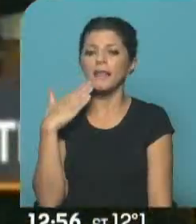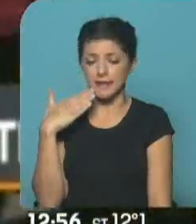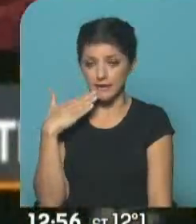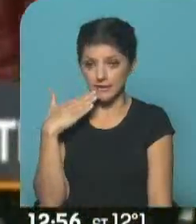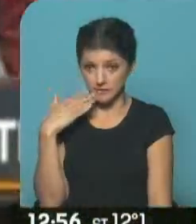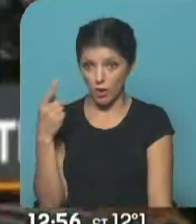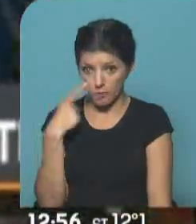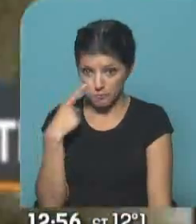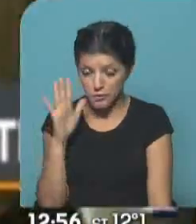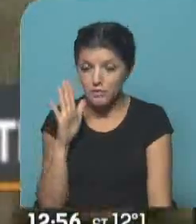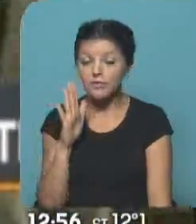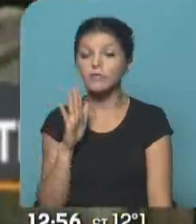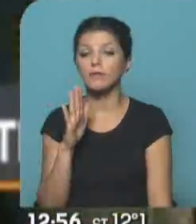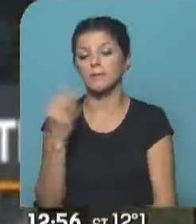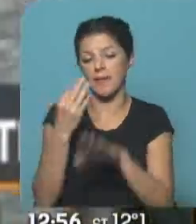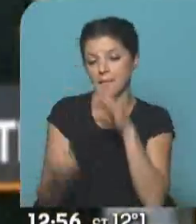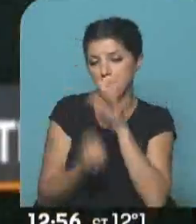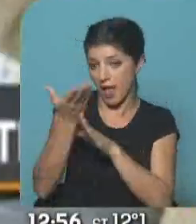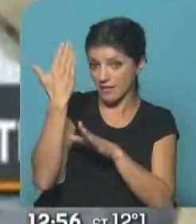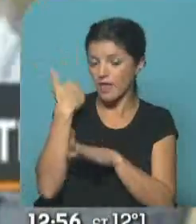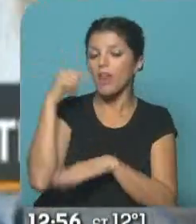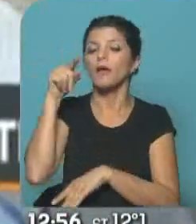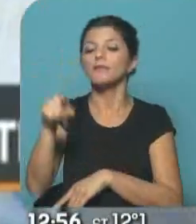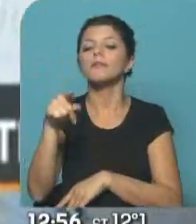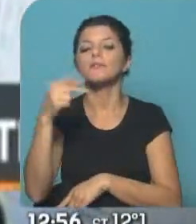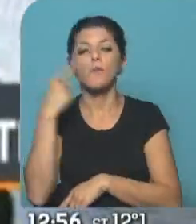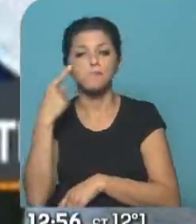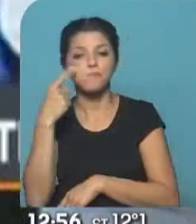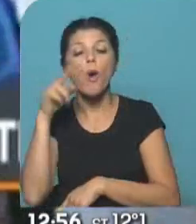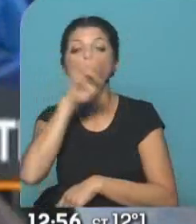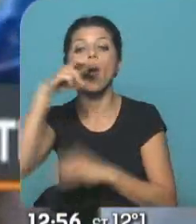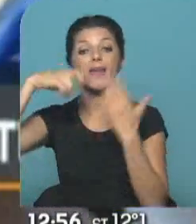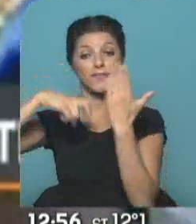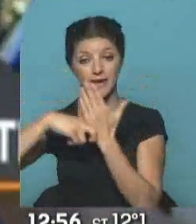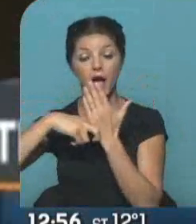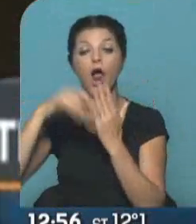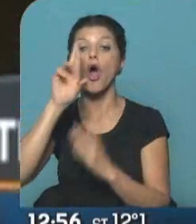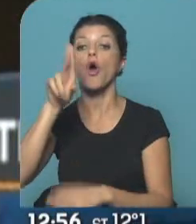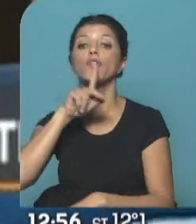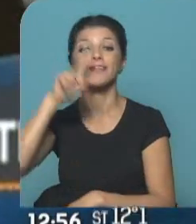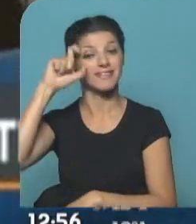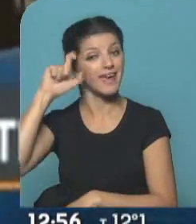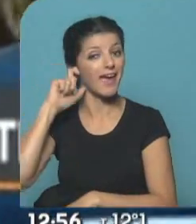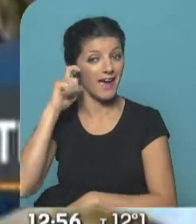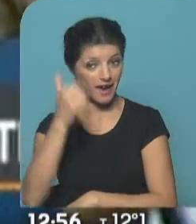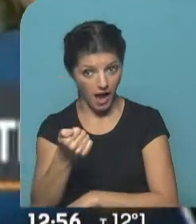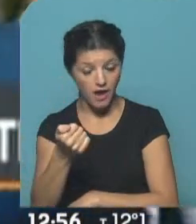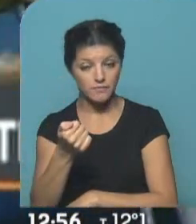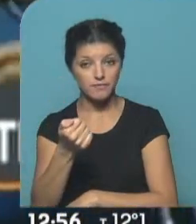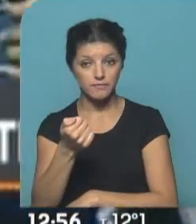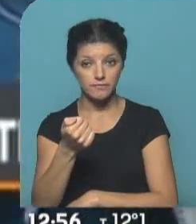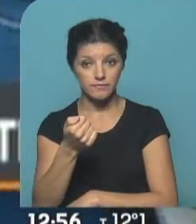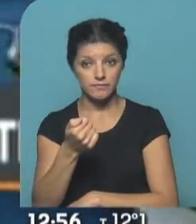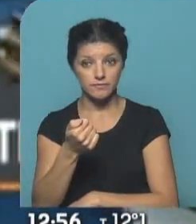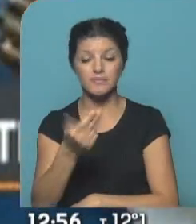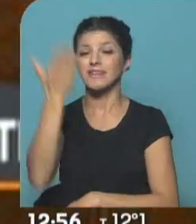tarde, había sido por la mañana, que la fiscal Luisa Ortega, la fiscal general, que en su momento había tomado distancia